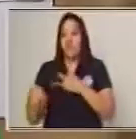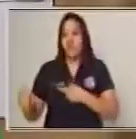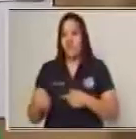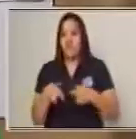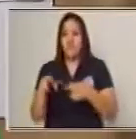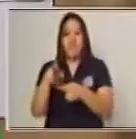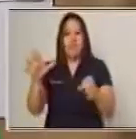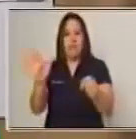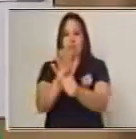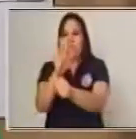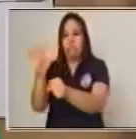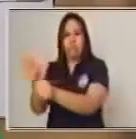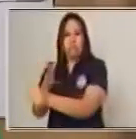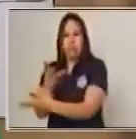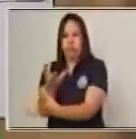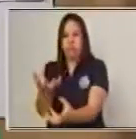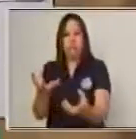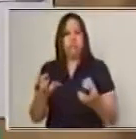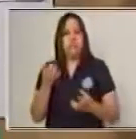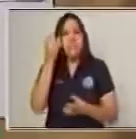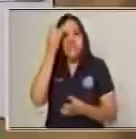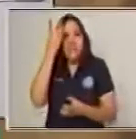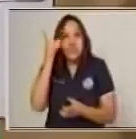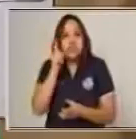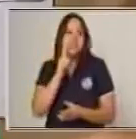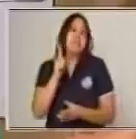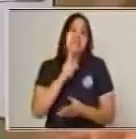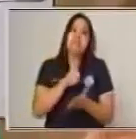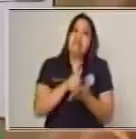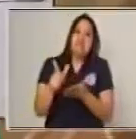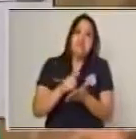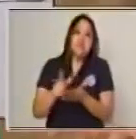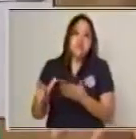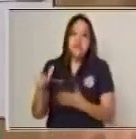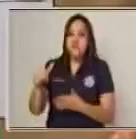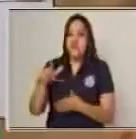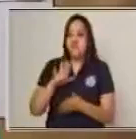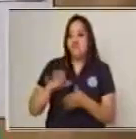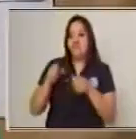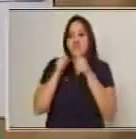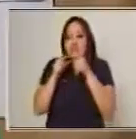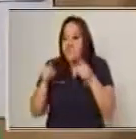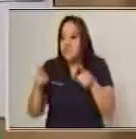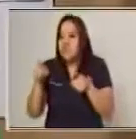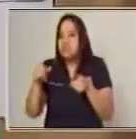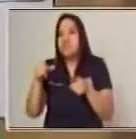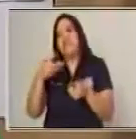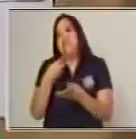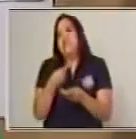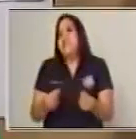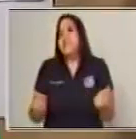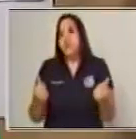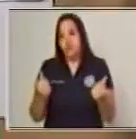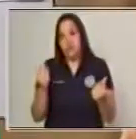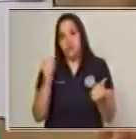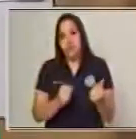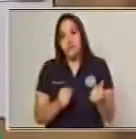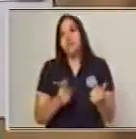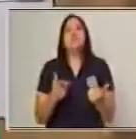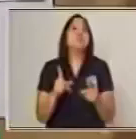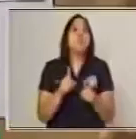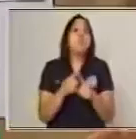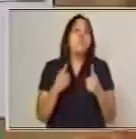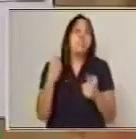jabón no es parte de un ambiente sano, es parte de un ambiente contaminado. Por cierto, es muy importante que nosotros